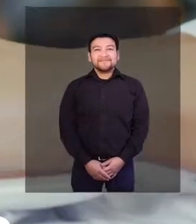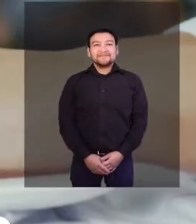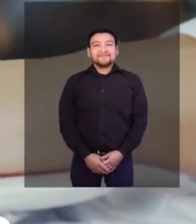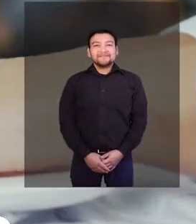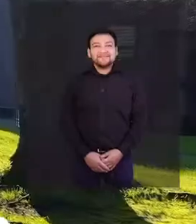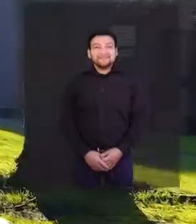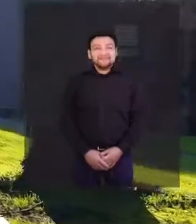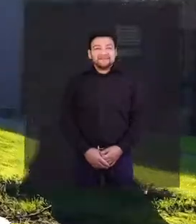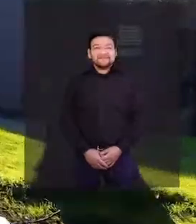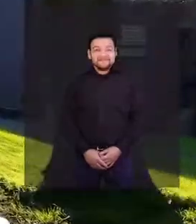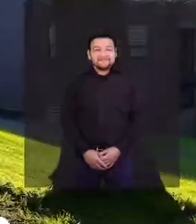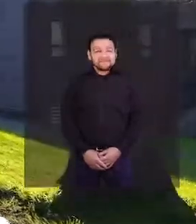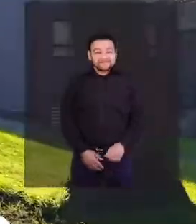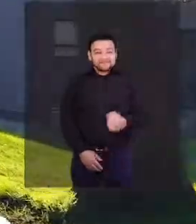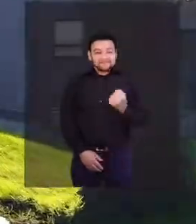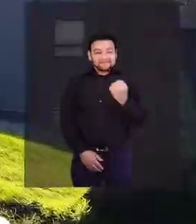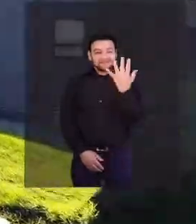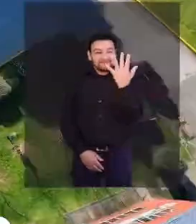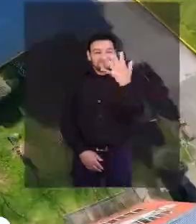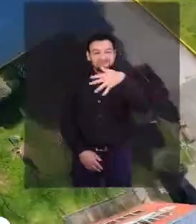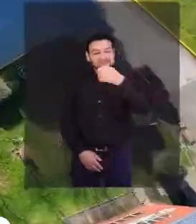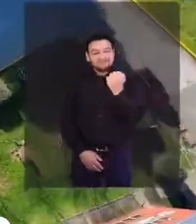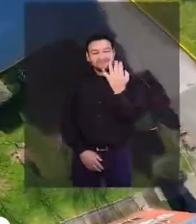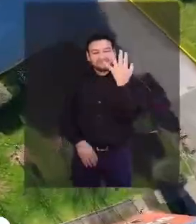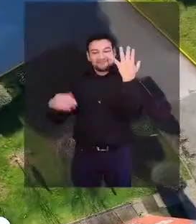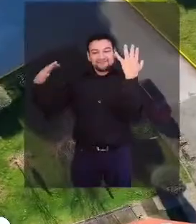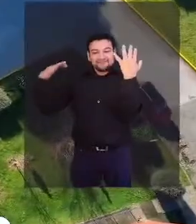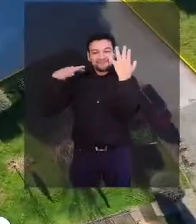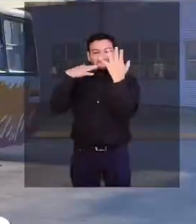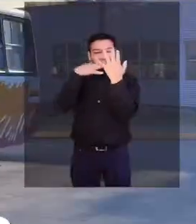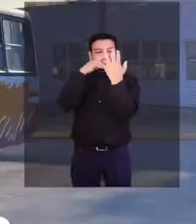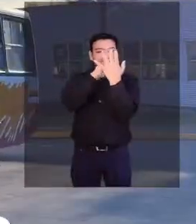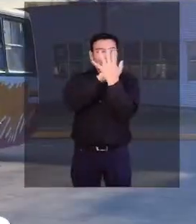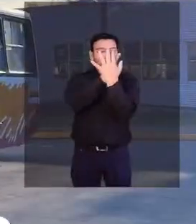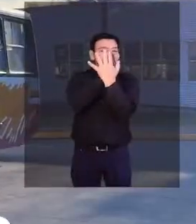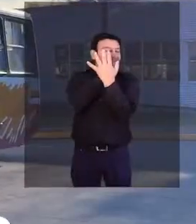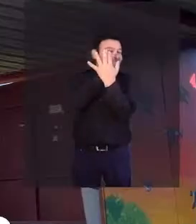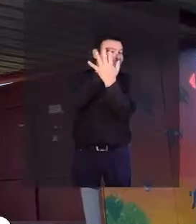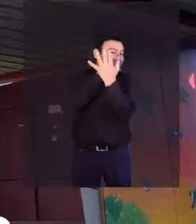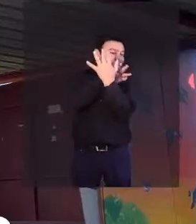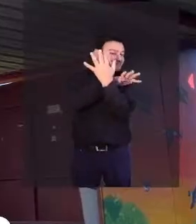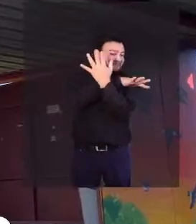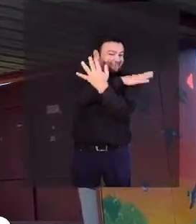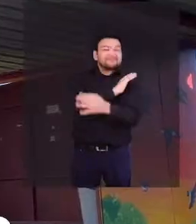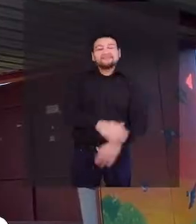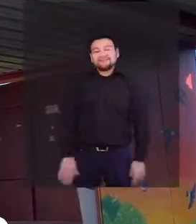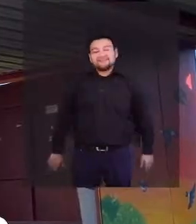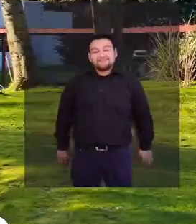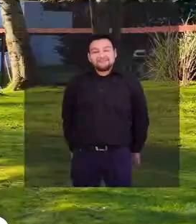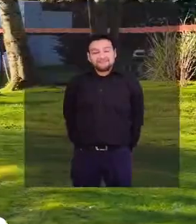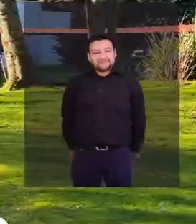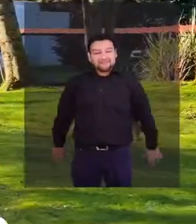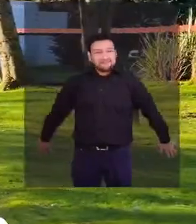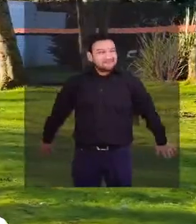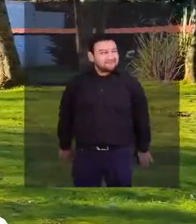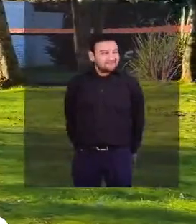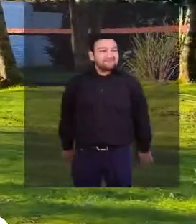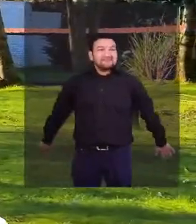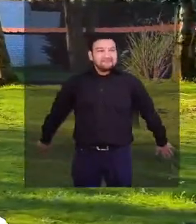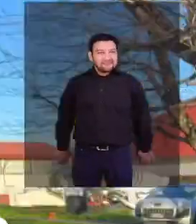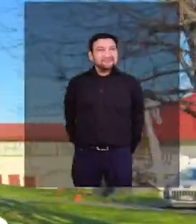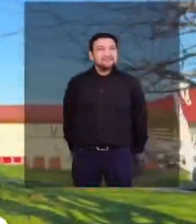En nuestras aulas fomentamos la pasión y la excelencia, cultivando habilidades y talentos. Lideramos